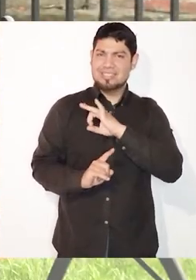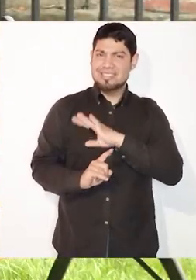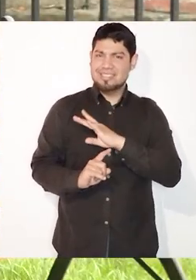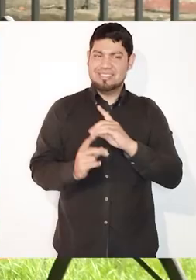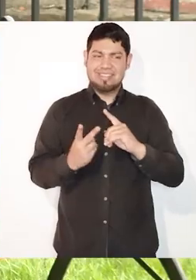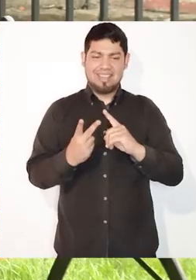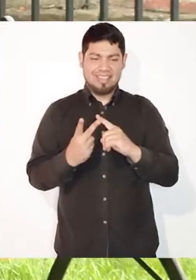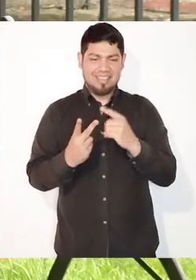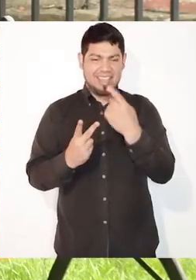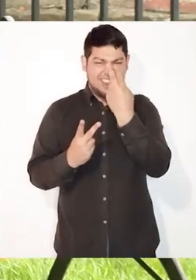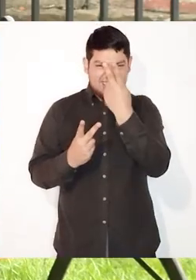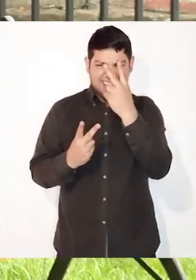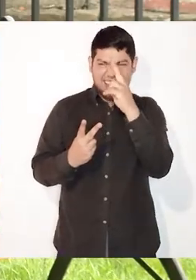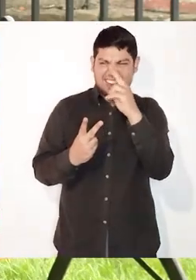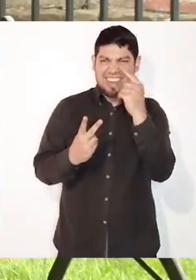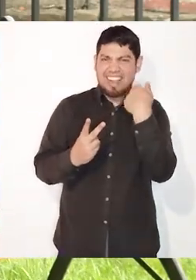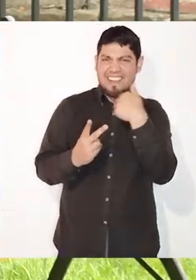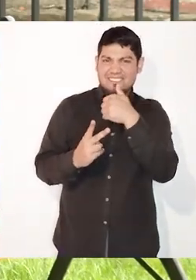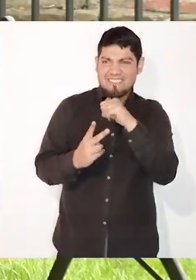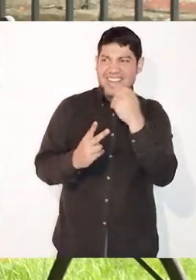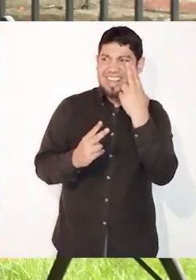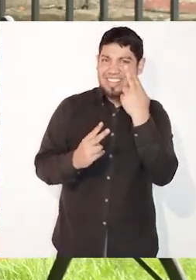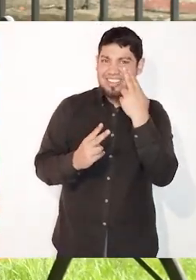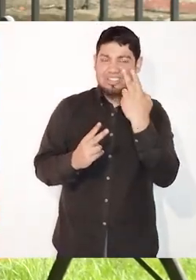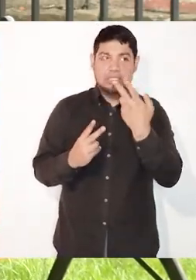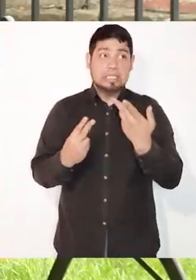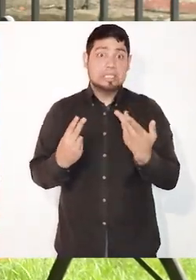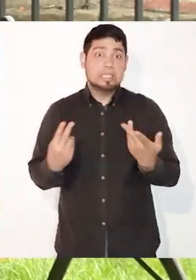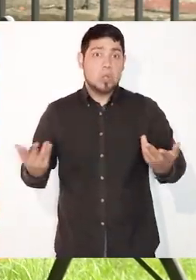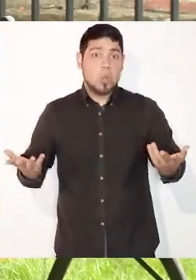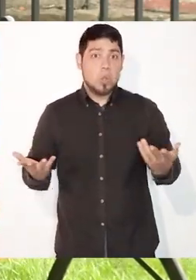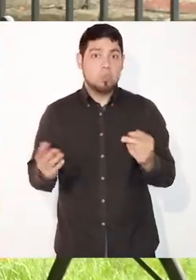belleza? ¿Dónde está esa relación con Chile? Y es un poco